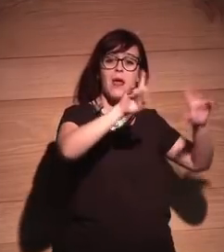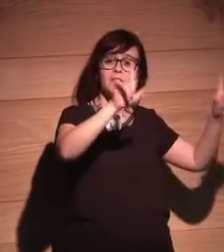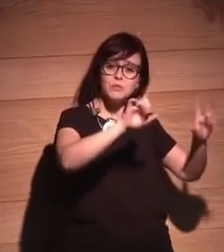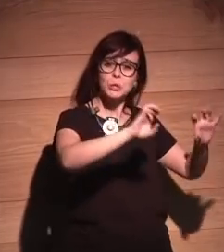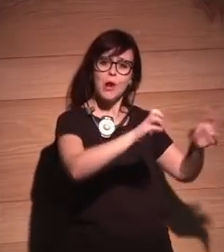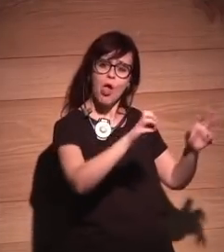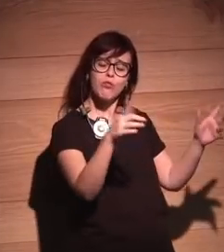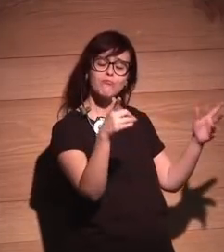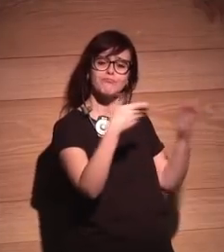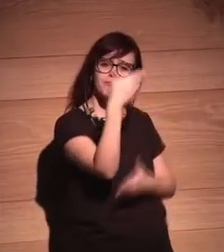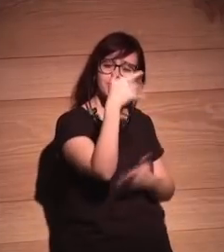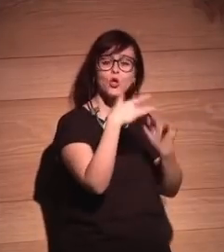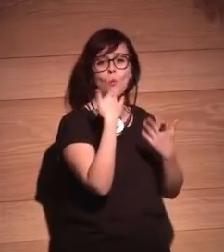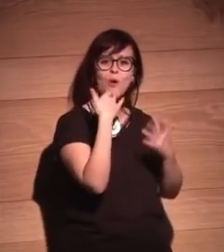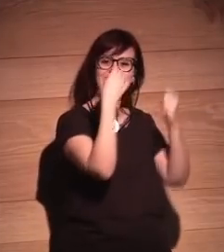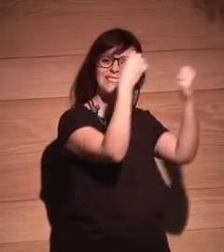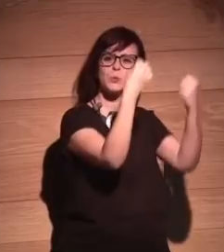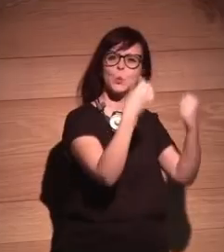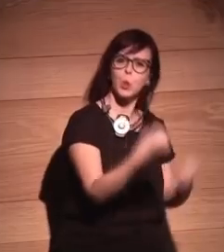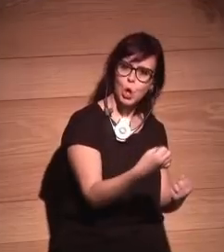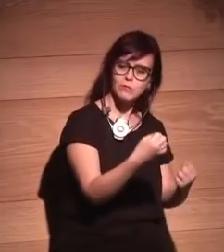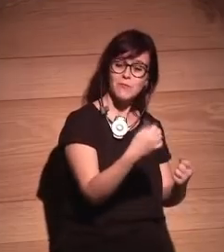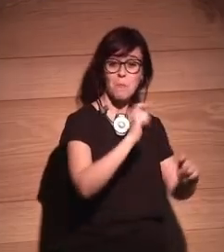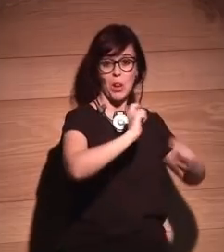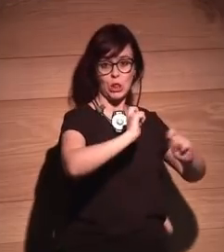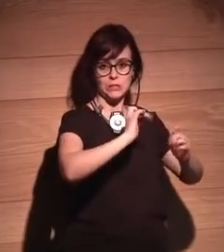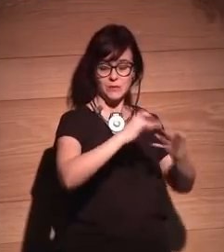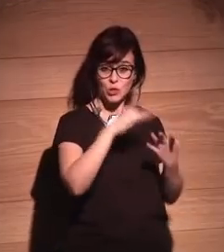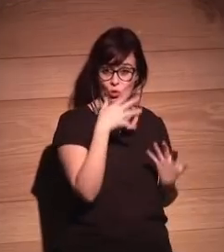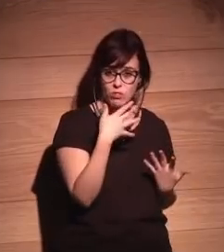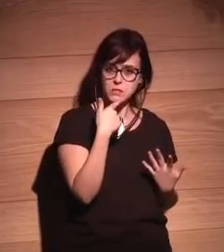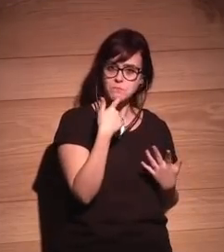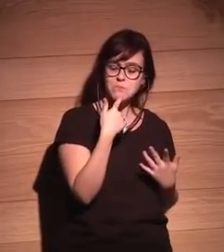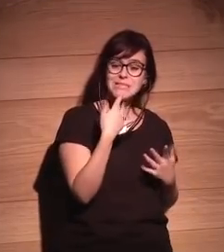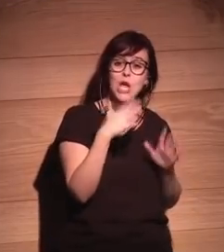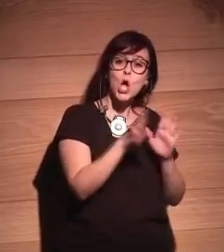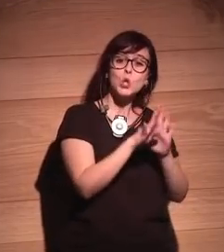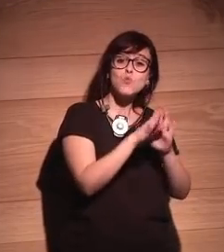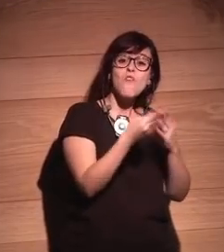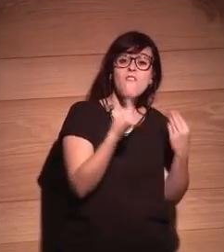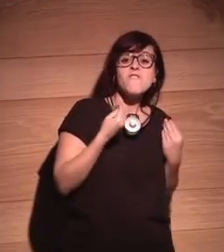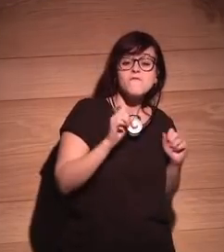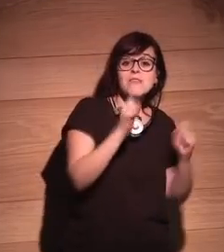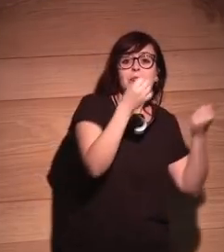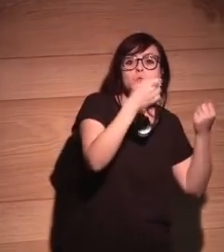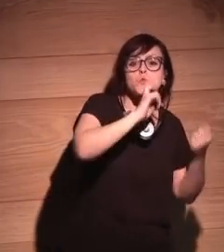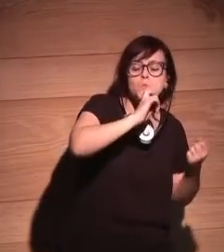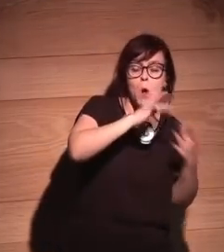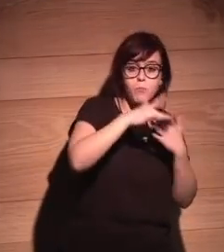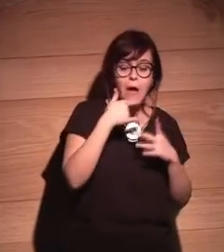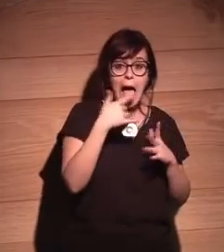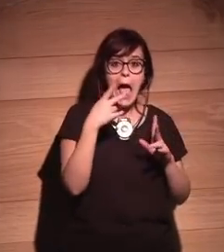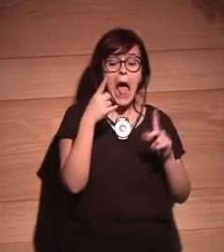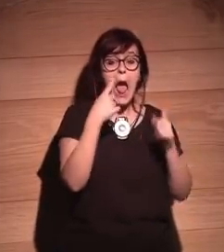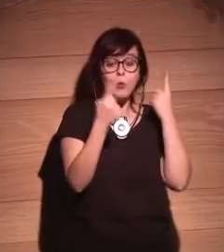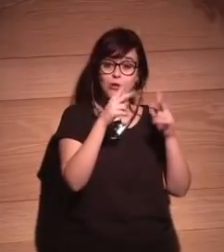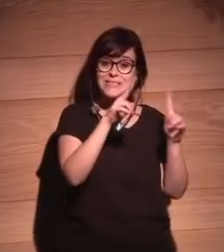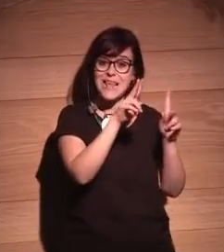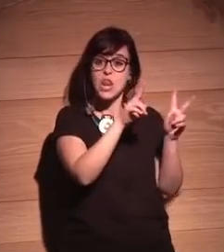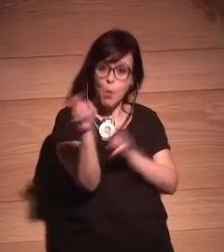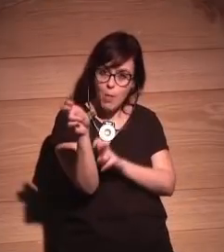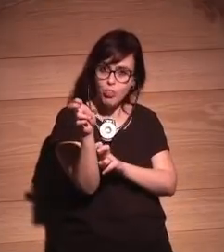pueden sobrevivir en un momento en el que, como bien ha señalado Mario, los que están innovando, los que tienen